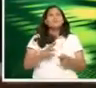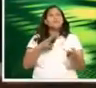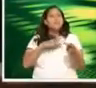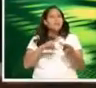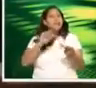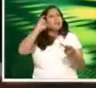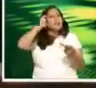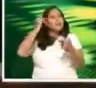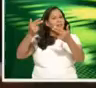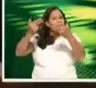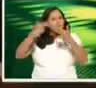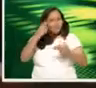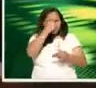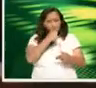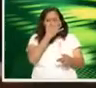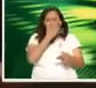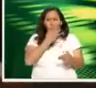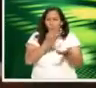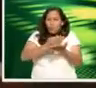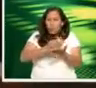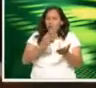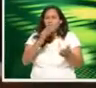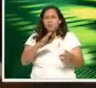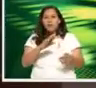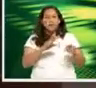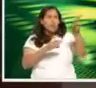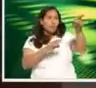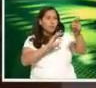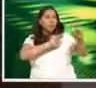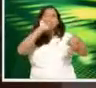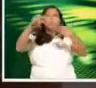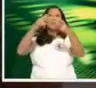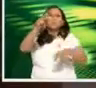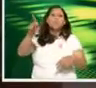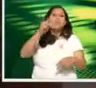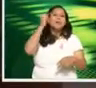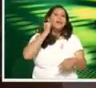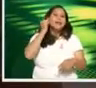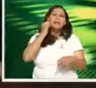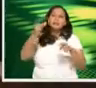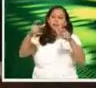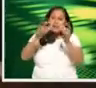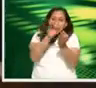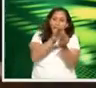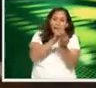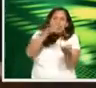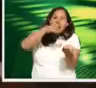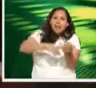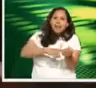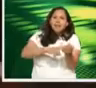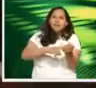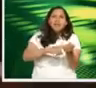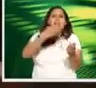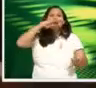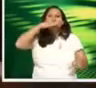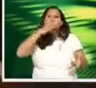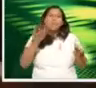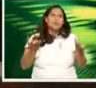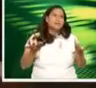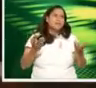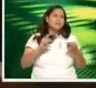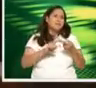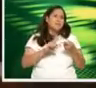rasgos indígenas clarísimos, maravillosos. Tú todavía puedes ir a un poblado en Guerrero y conseguir un tamal de elote,